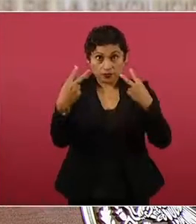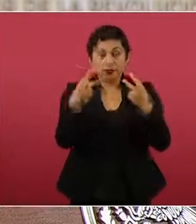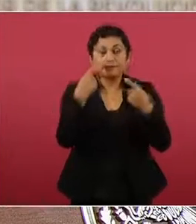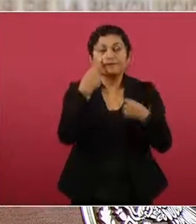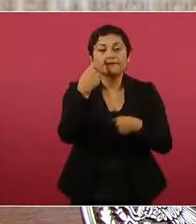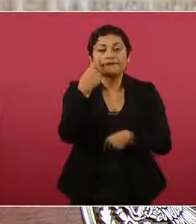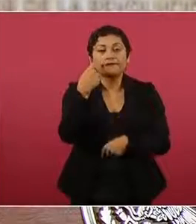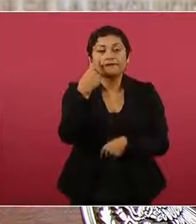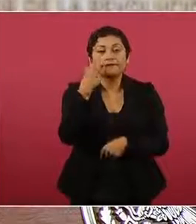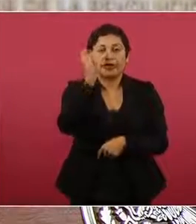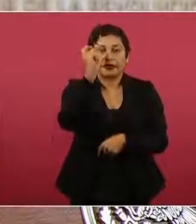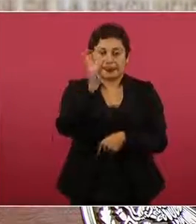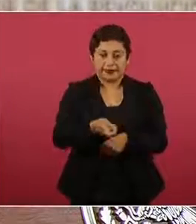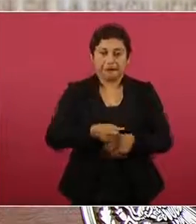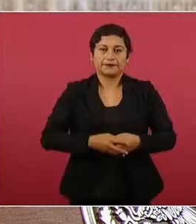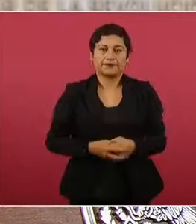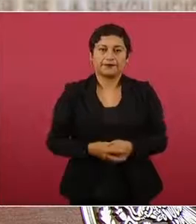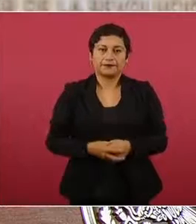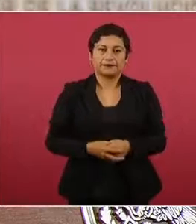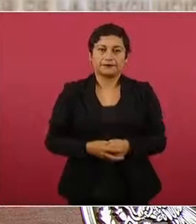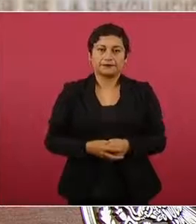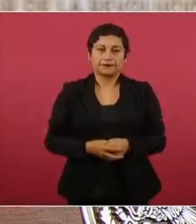que aún con estos